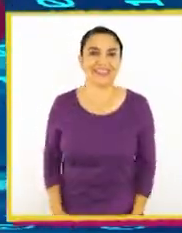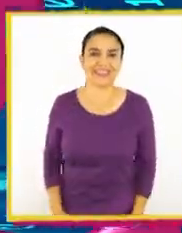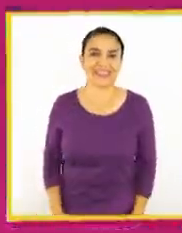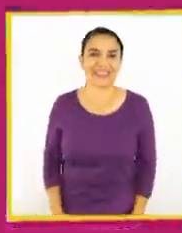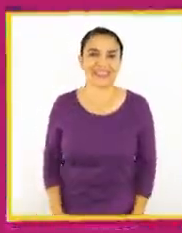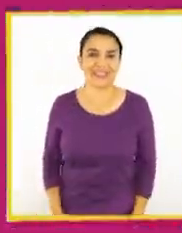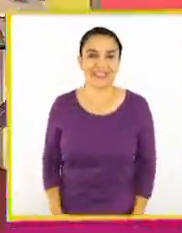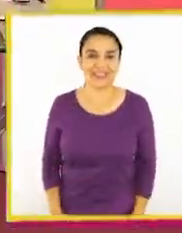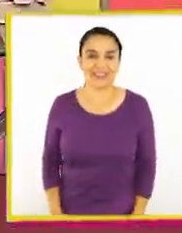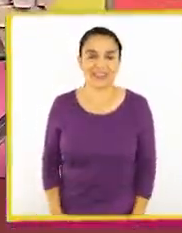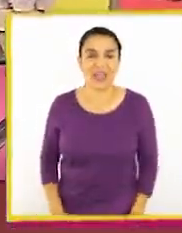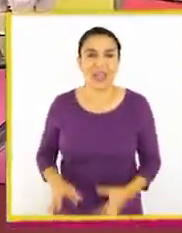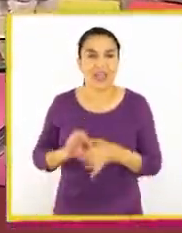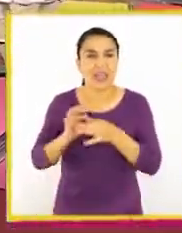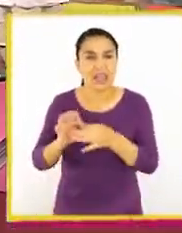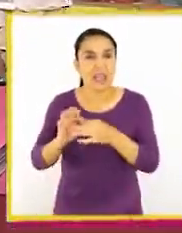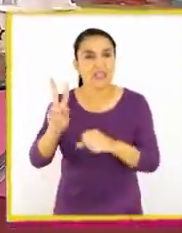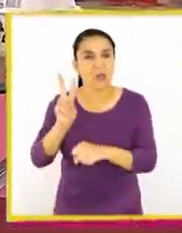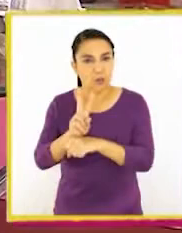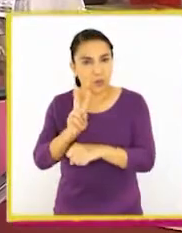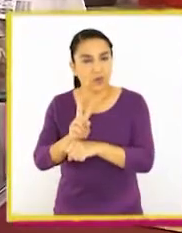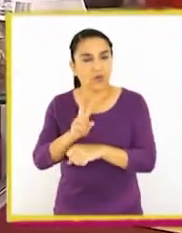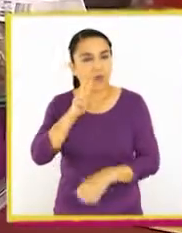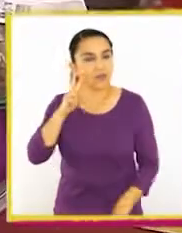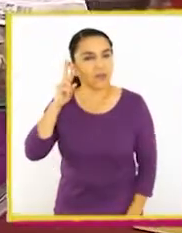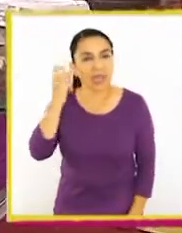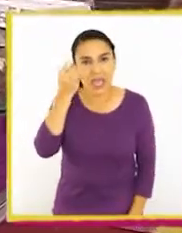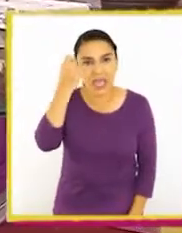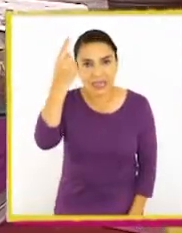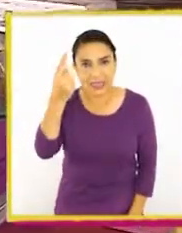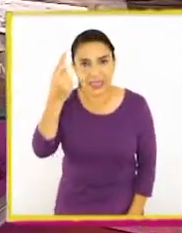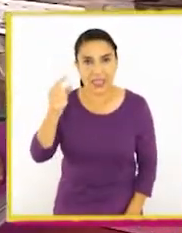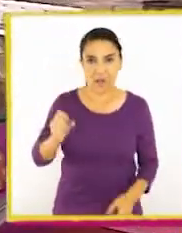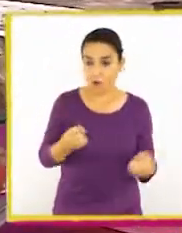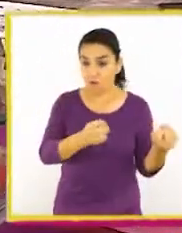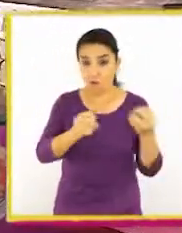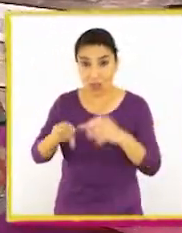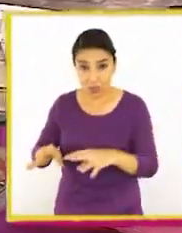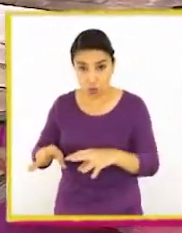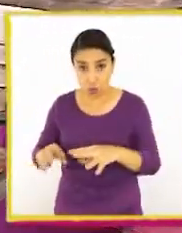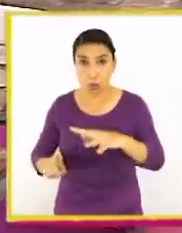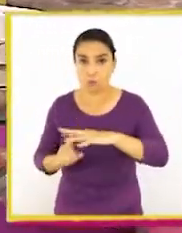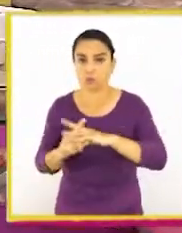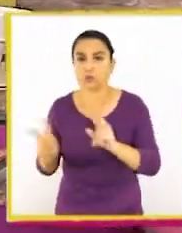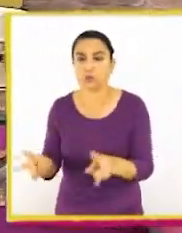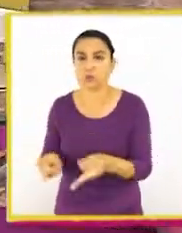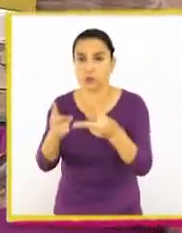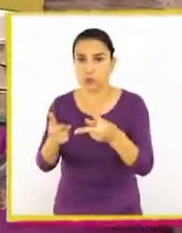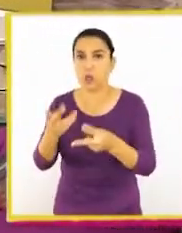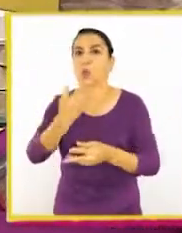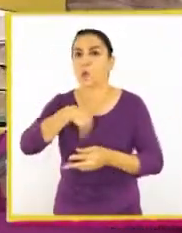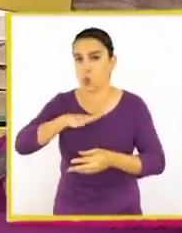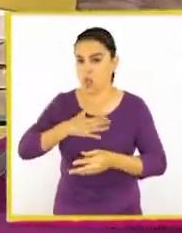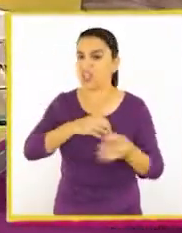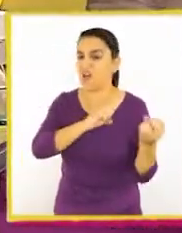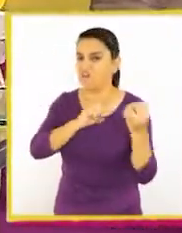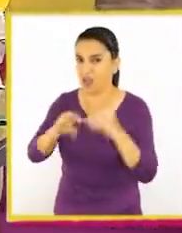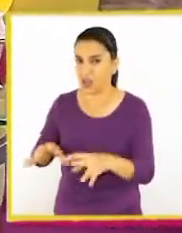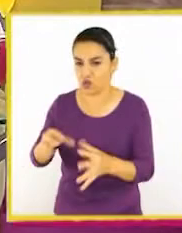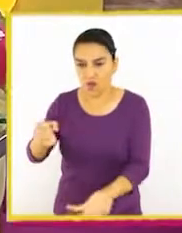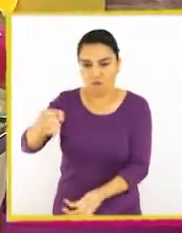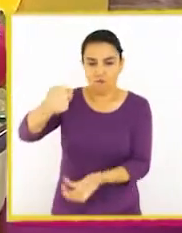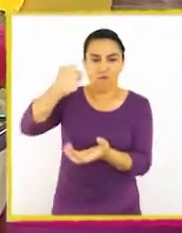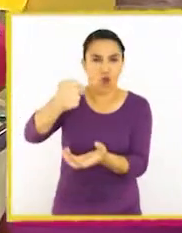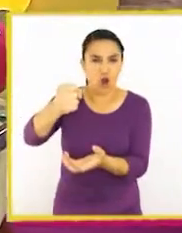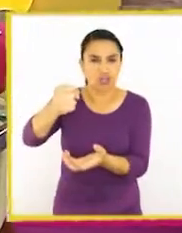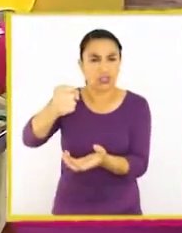¡Chao! Gracias, profe Vivi. Entendimos que la materia orgánica es parte de nuestra basura y que la